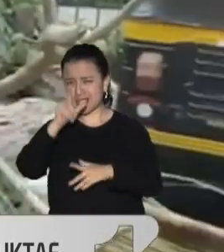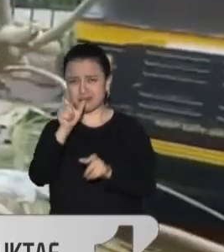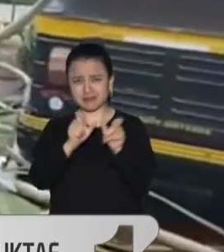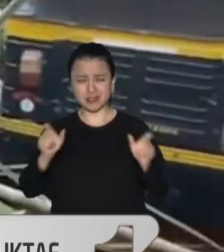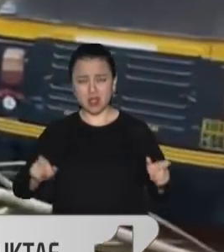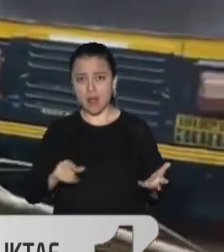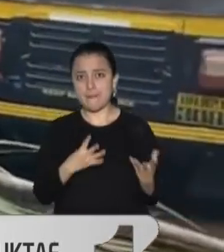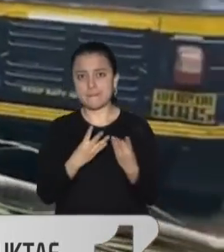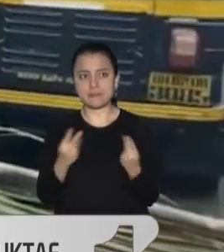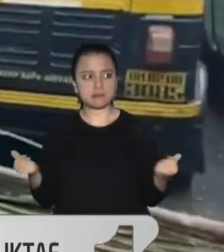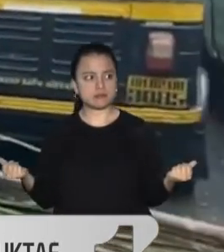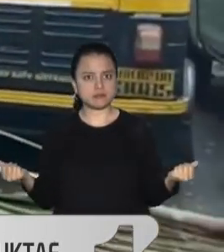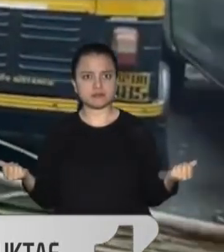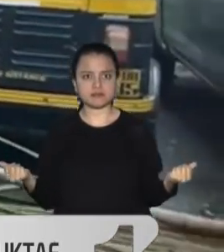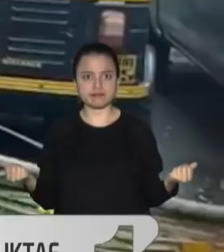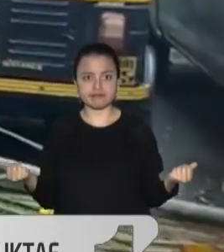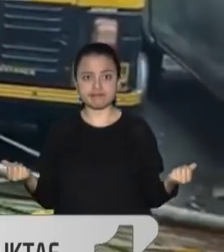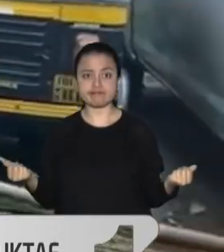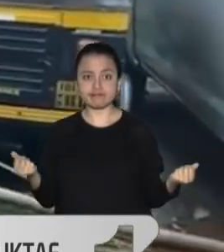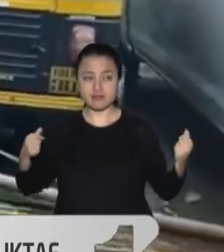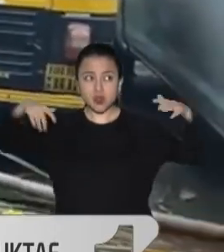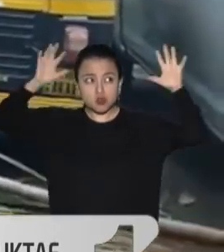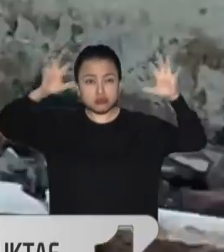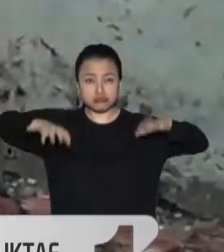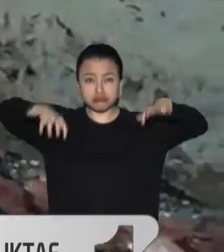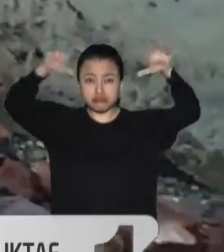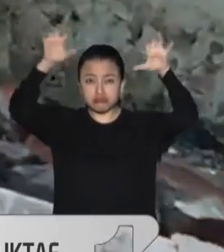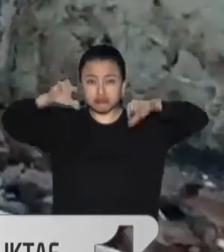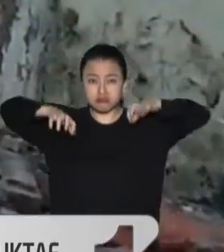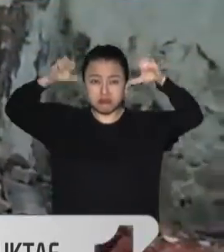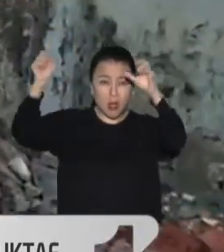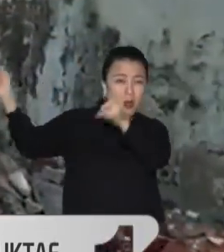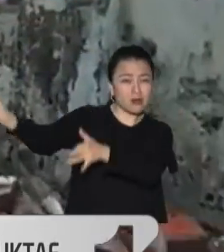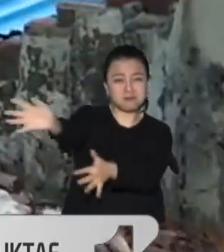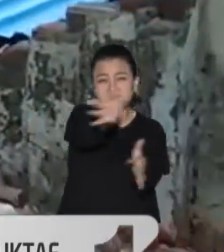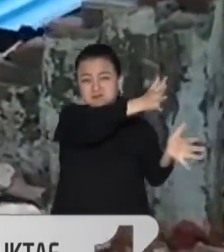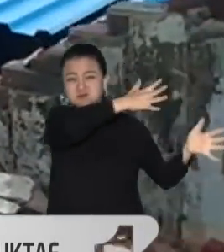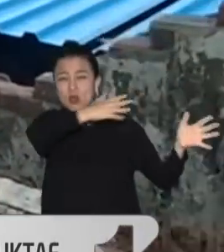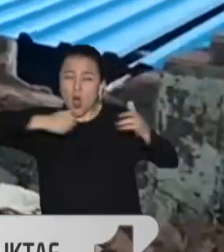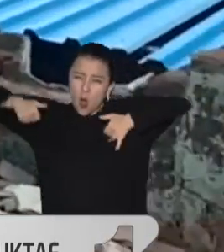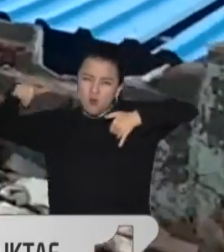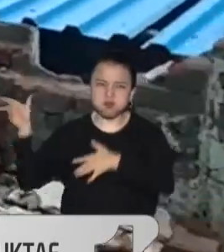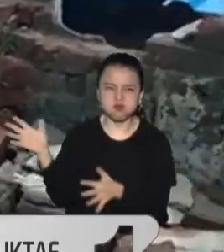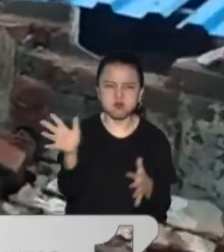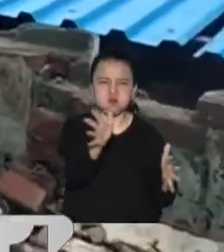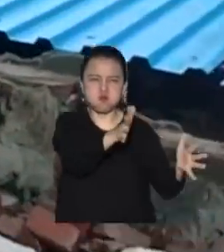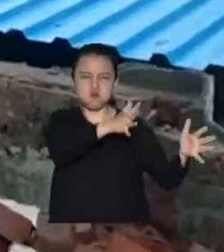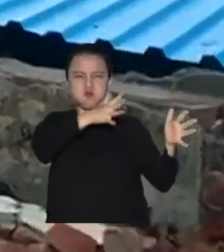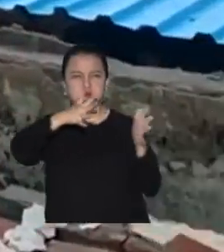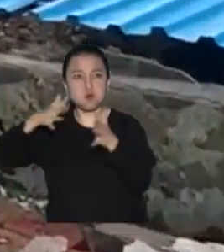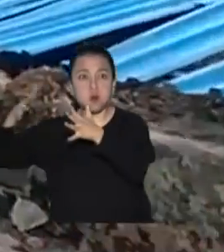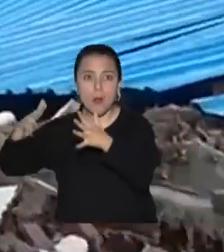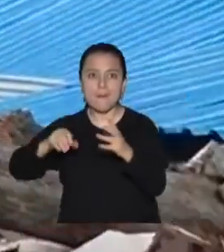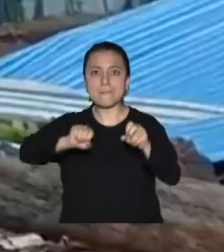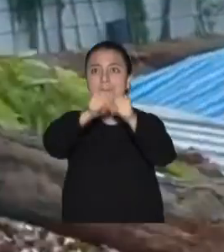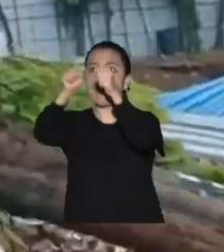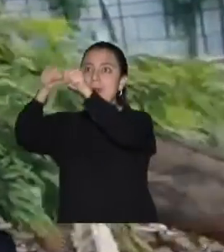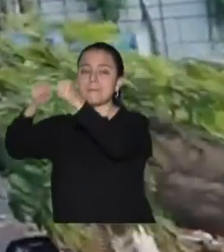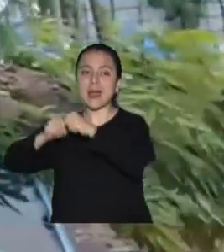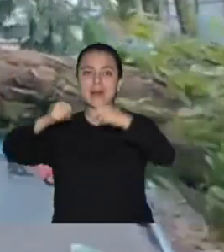y vientos que acompañaron al ciclón también dejaron sin electricidad a unos 2.500 poblados y causaron extensivos daños a